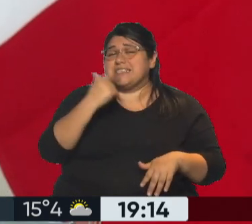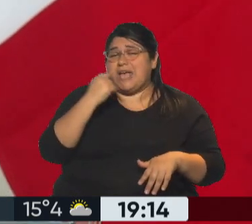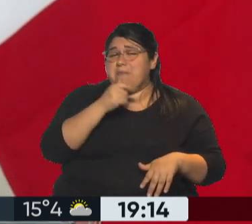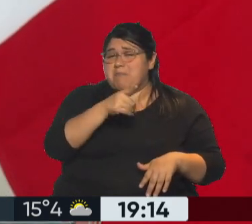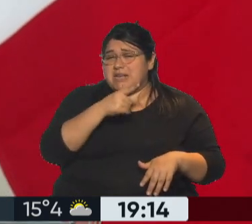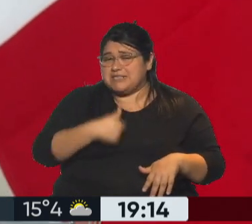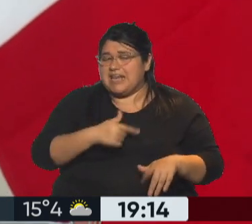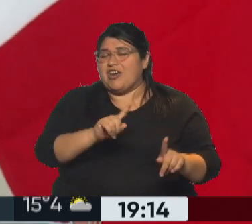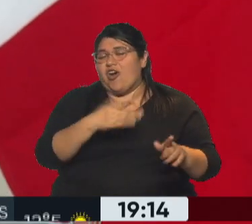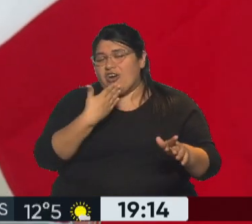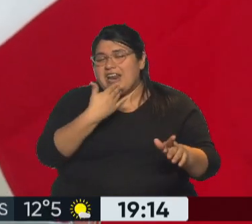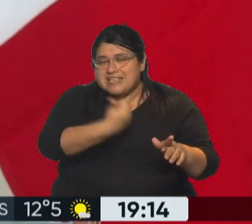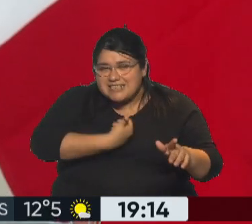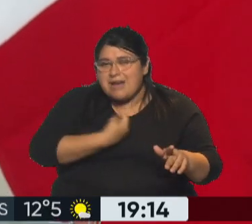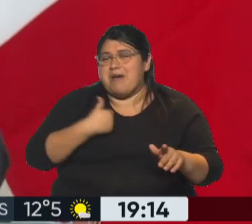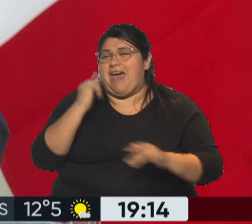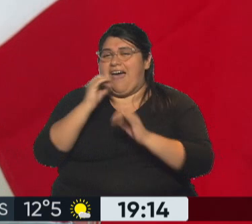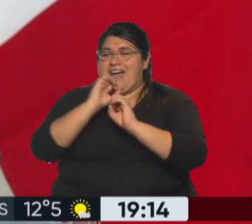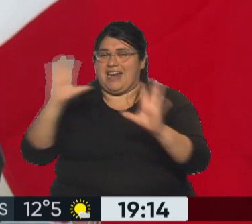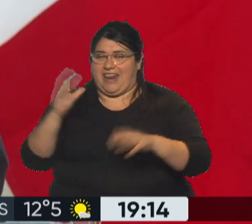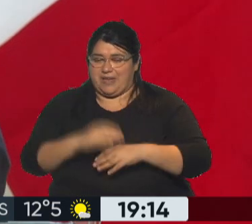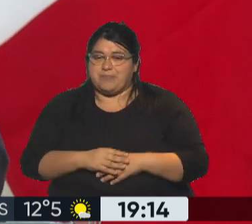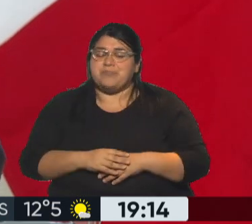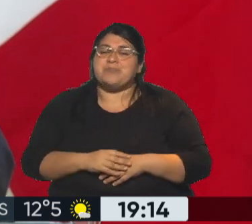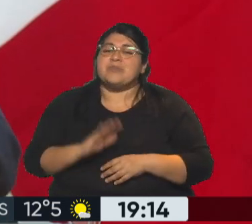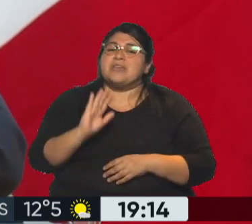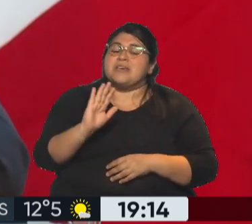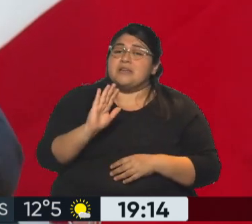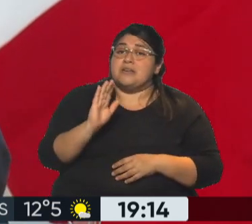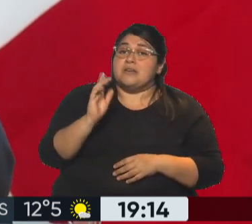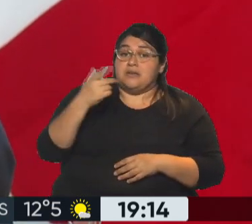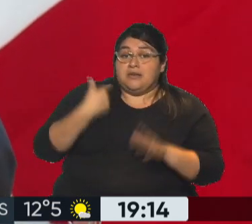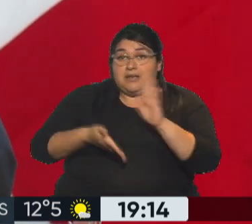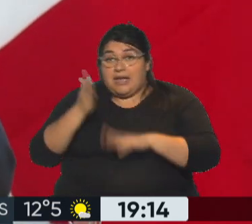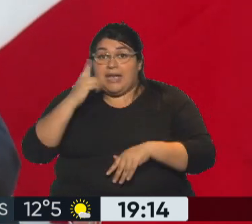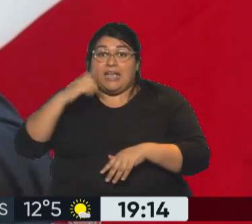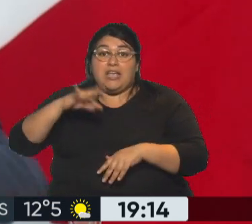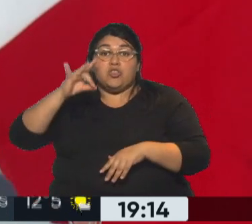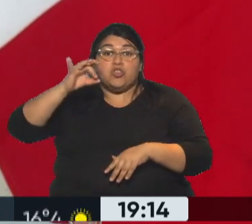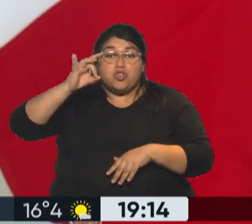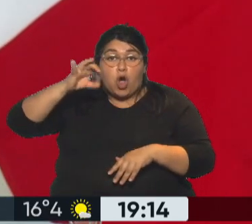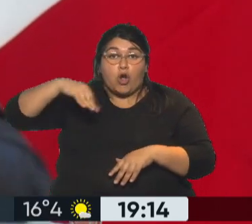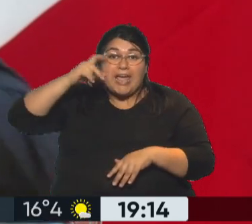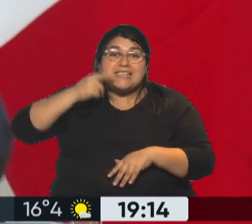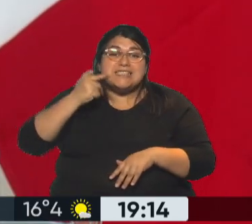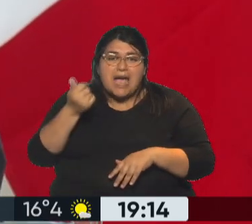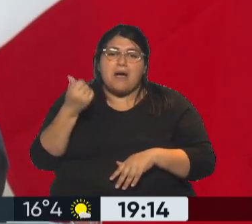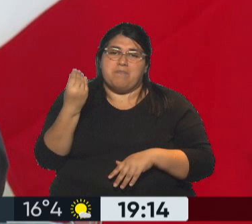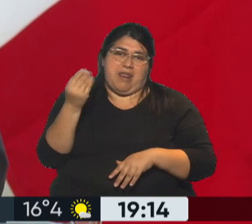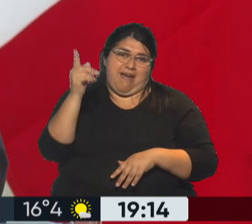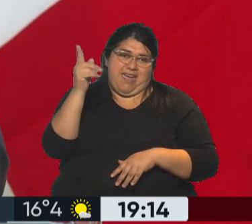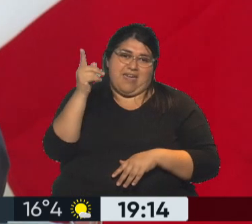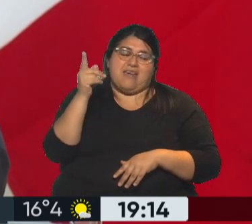No, gracias por aclararlo, gracias. Ir a Bali, en Indonesia, aprovechar la oportunidad de la presencia de otros